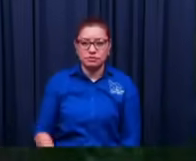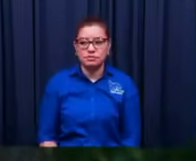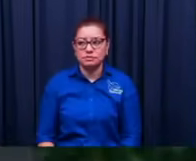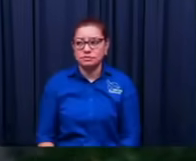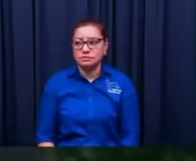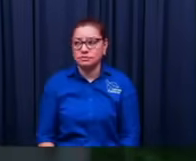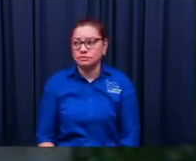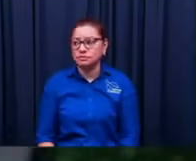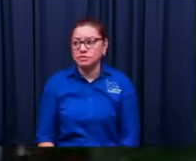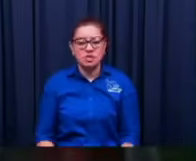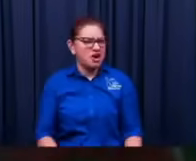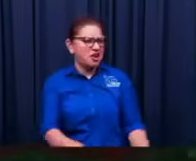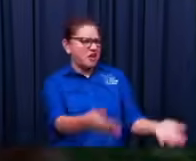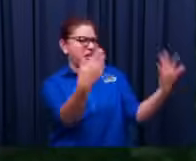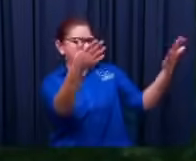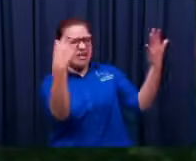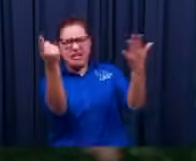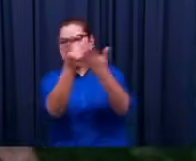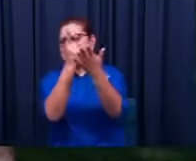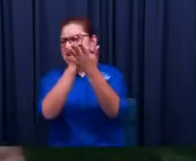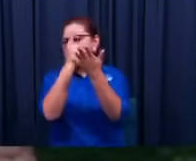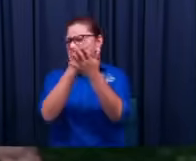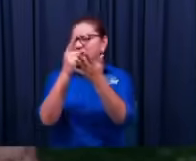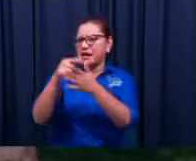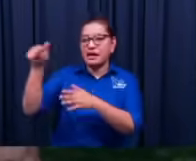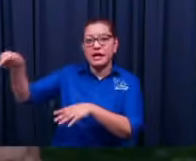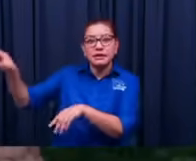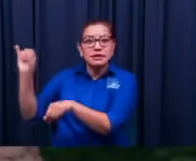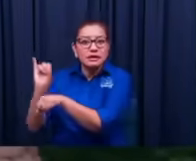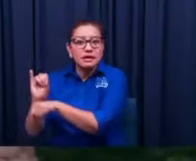No le va a venir a armar los grandes clavos en la puerta.